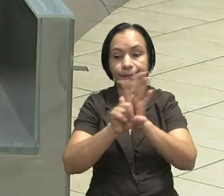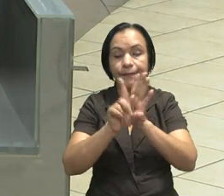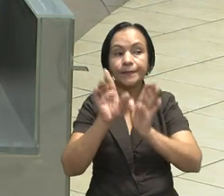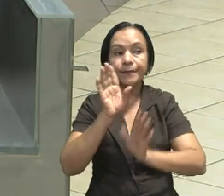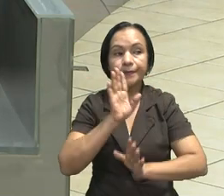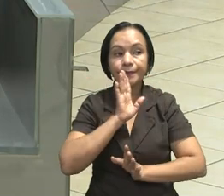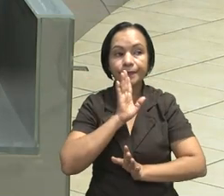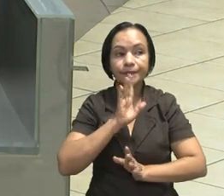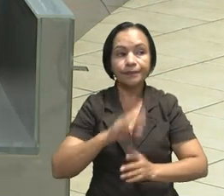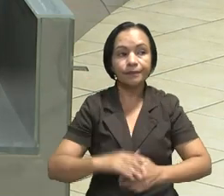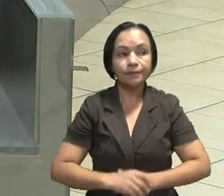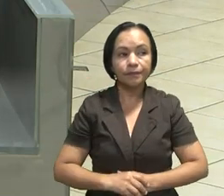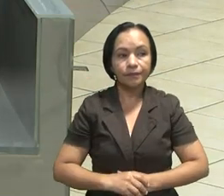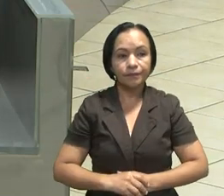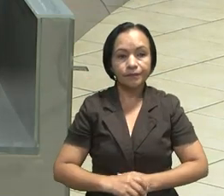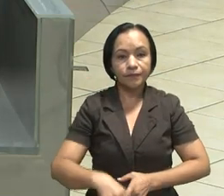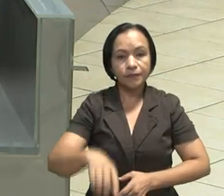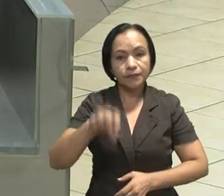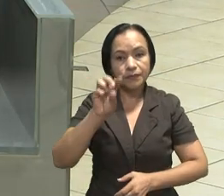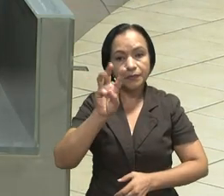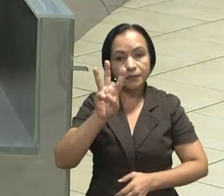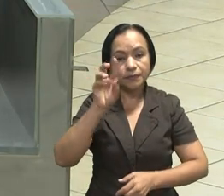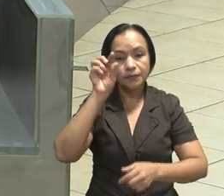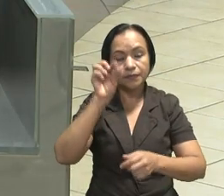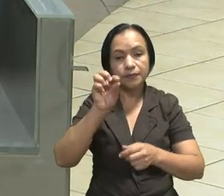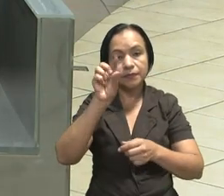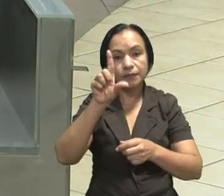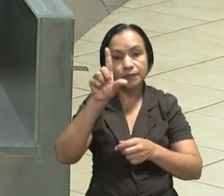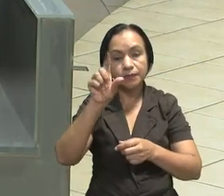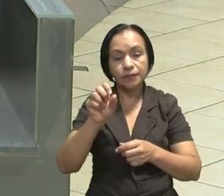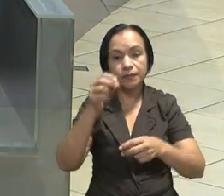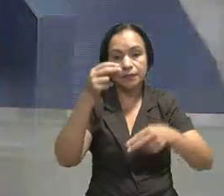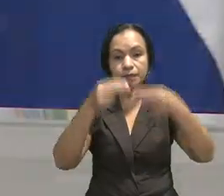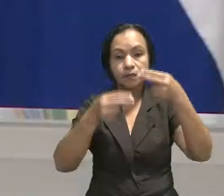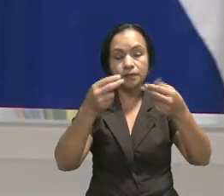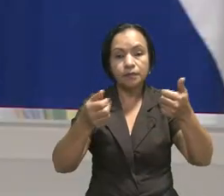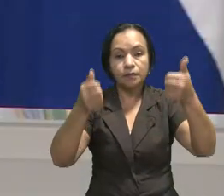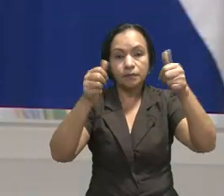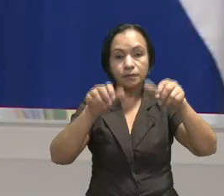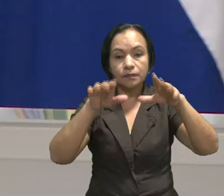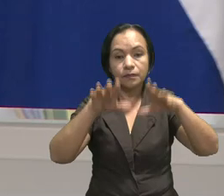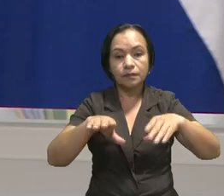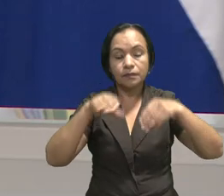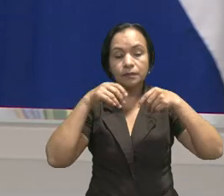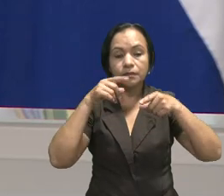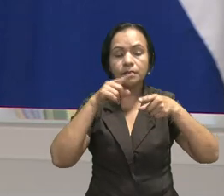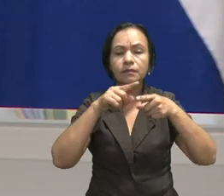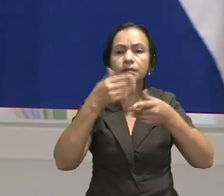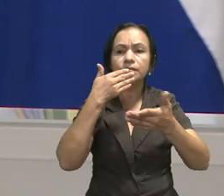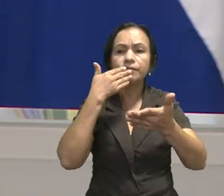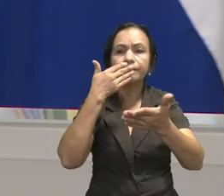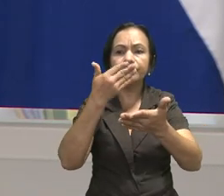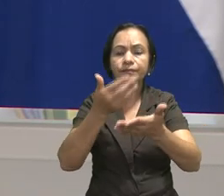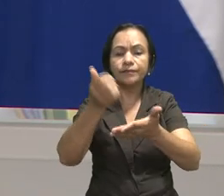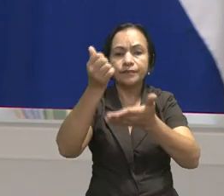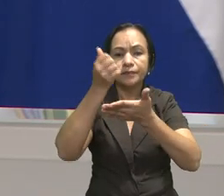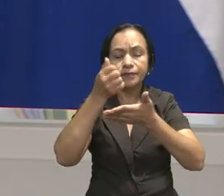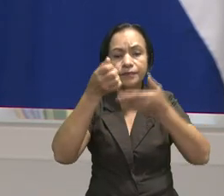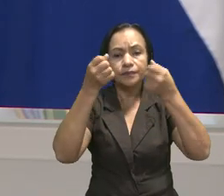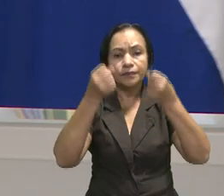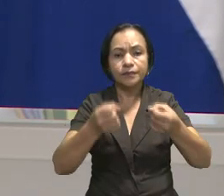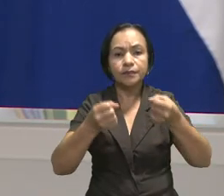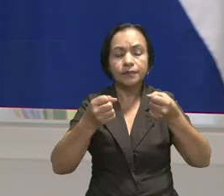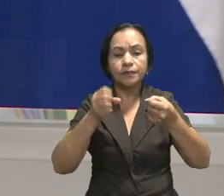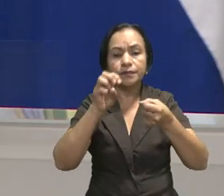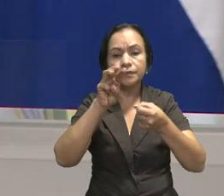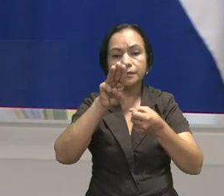decreto, decreto 3.10, decreto de aprobación de pensión de gracia a favor del